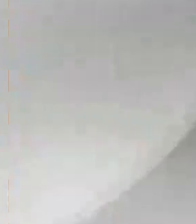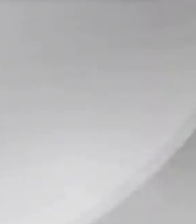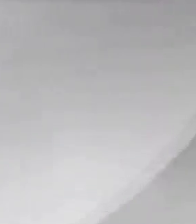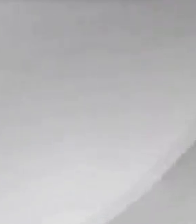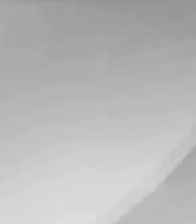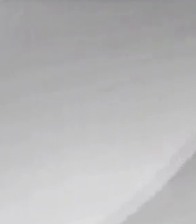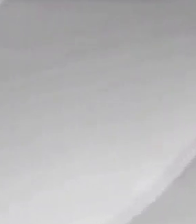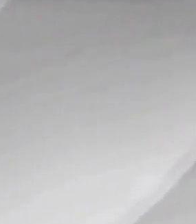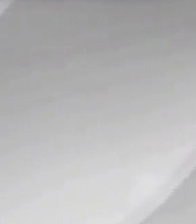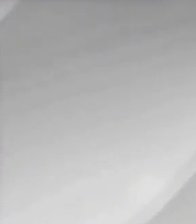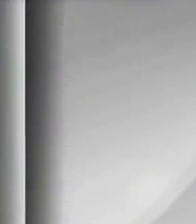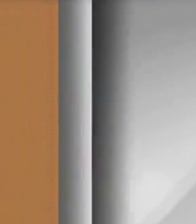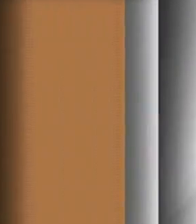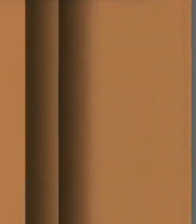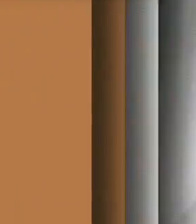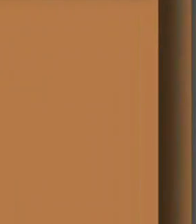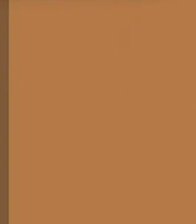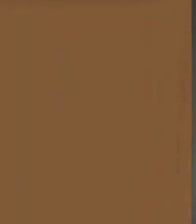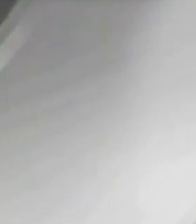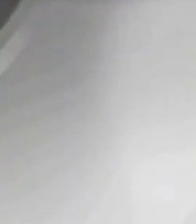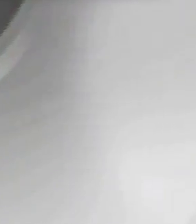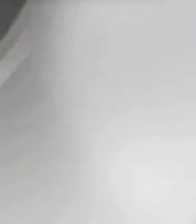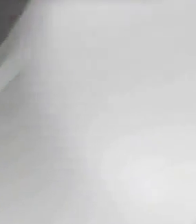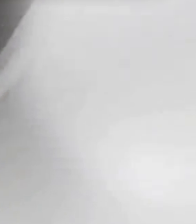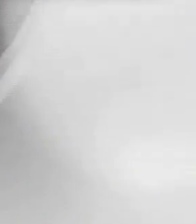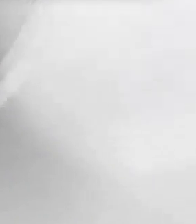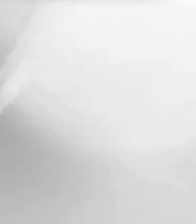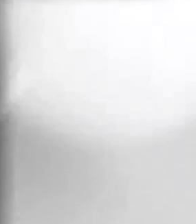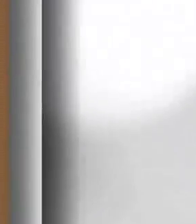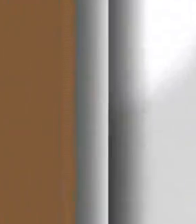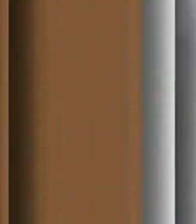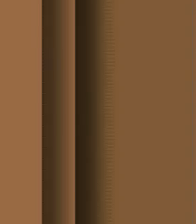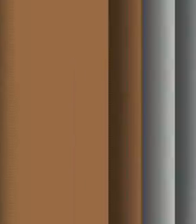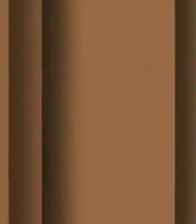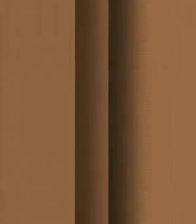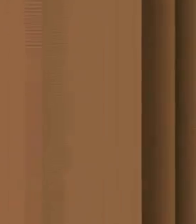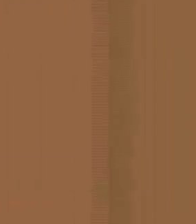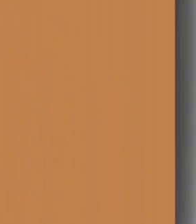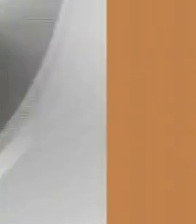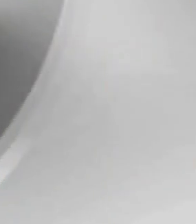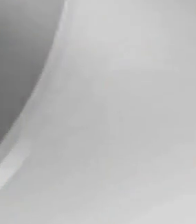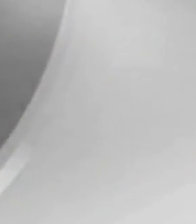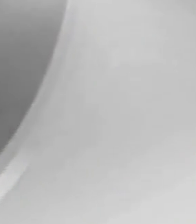Usted está viendo Noticias Globovisión Salud.